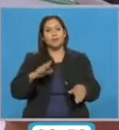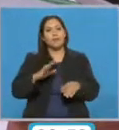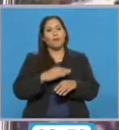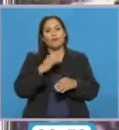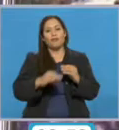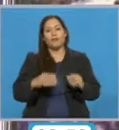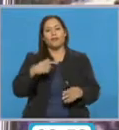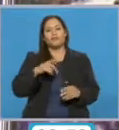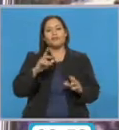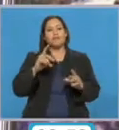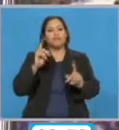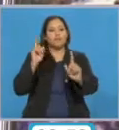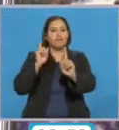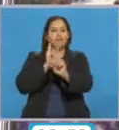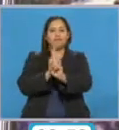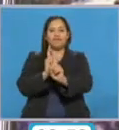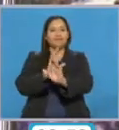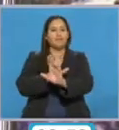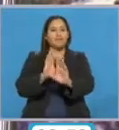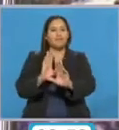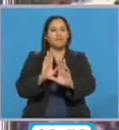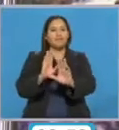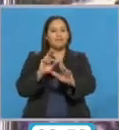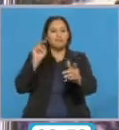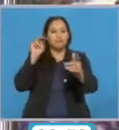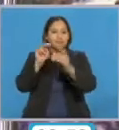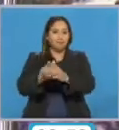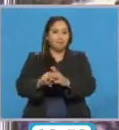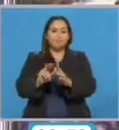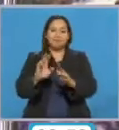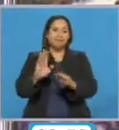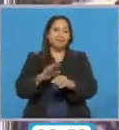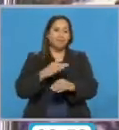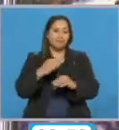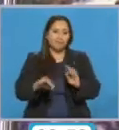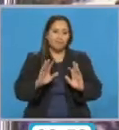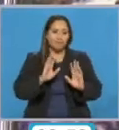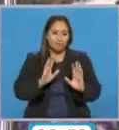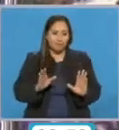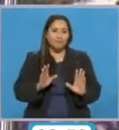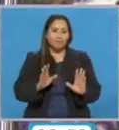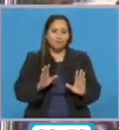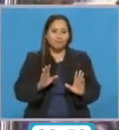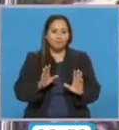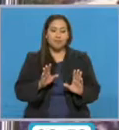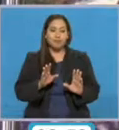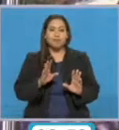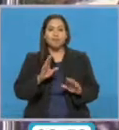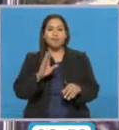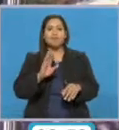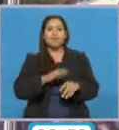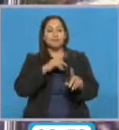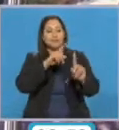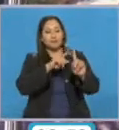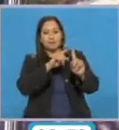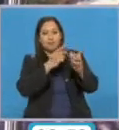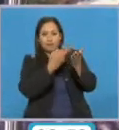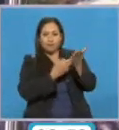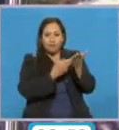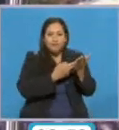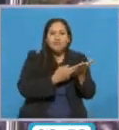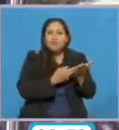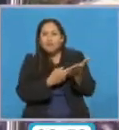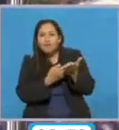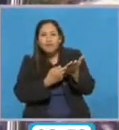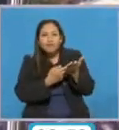logró, pues sí, ya concluir la obra que tenía que realizar, pues fue a través de un caricaturista, que fue el que se